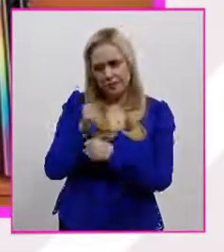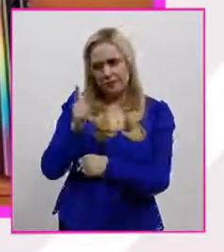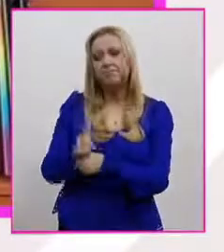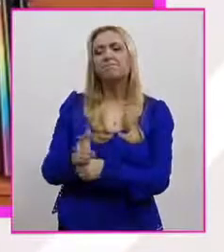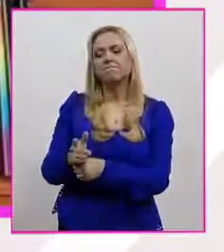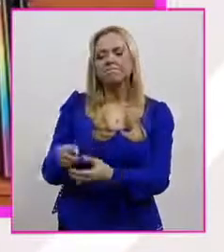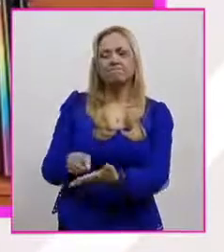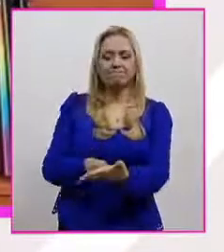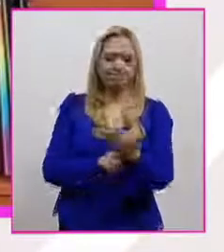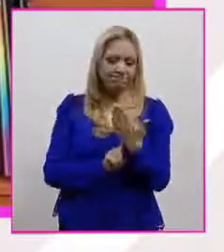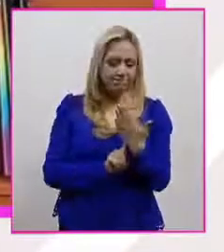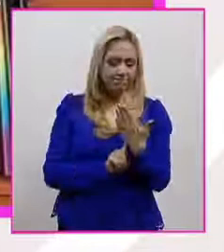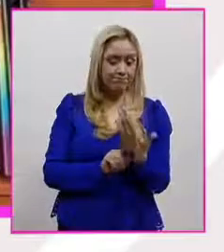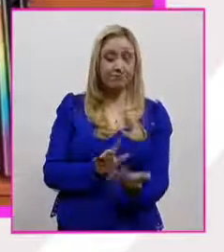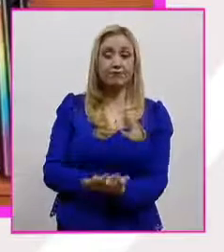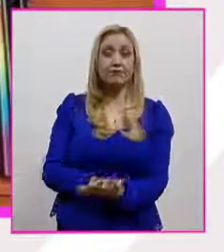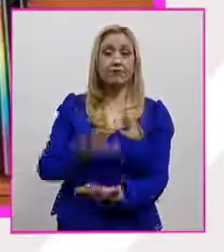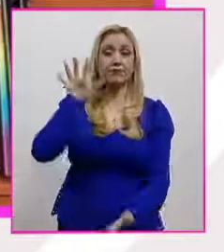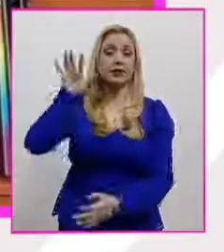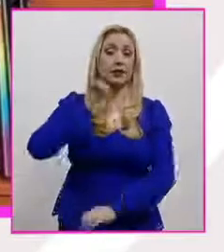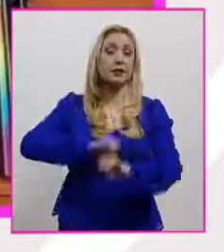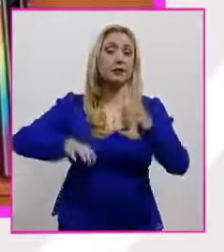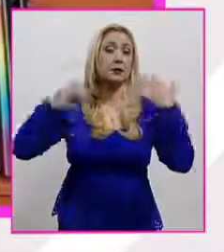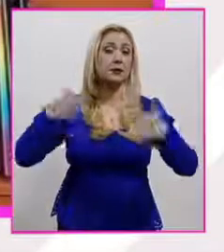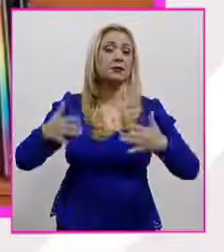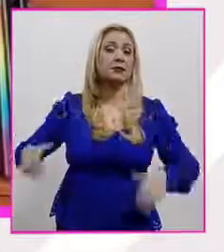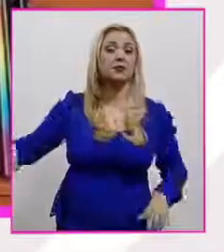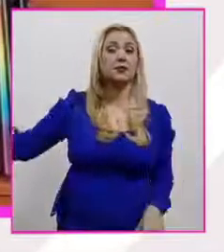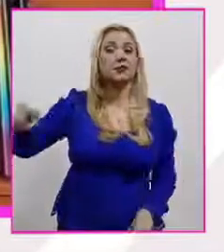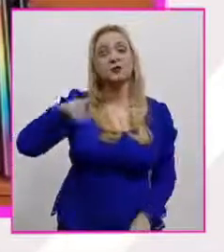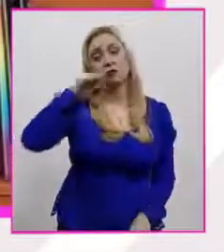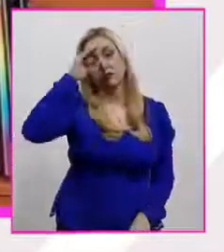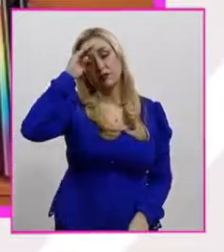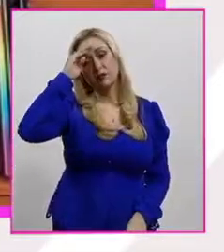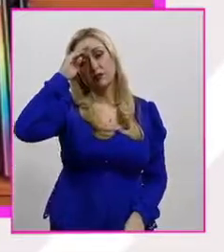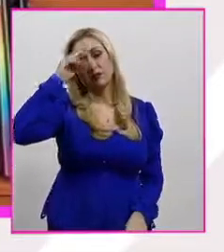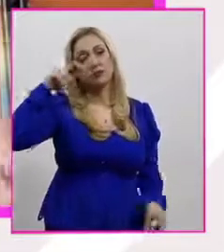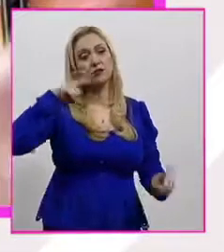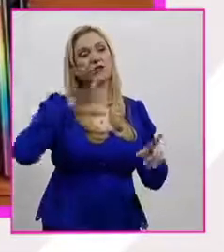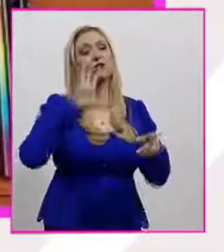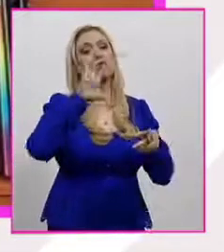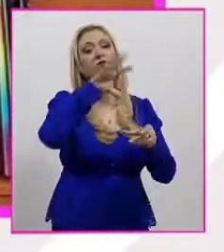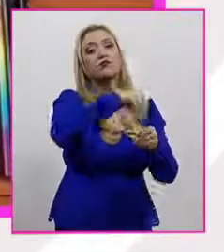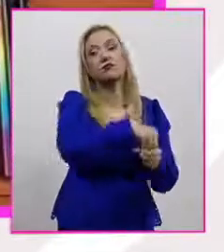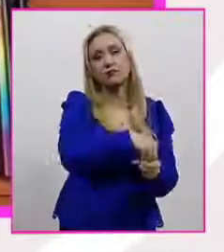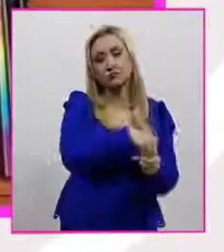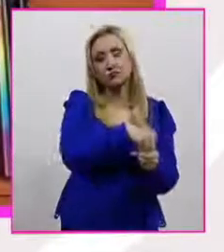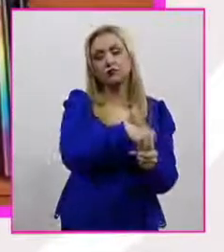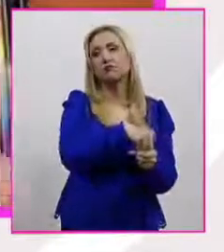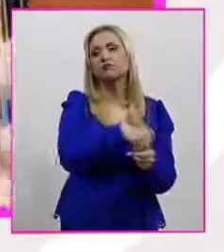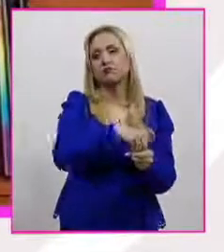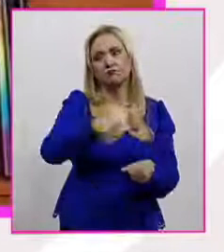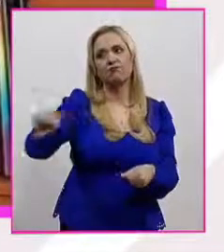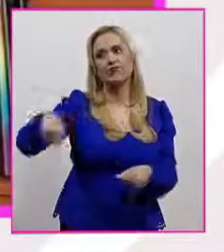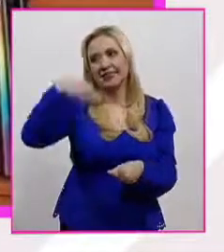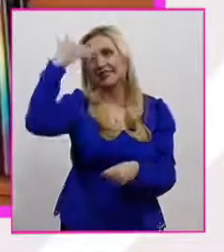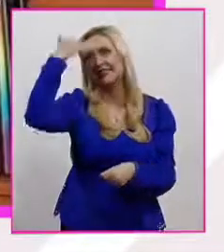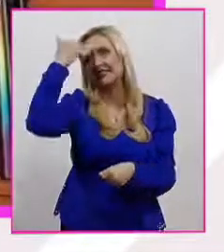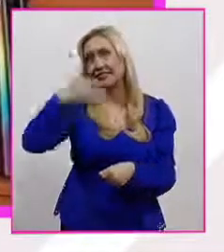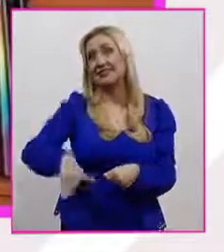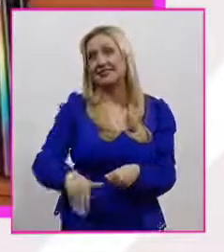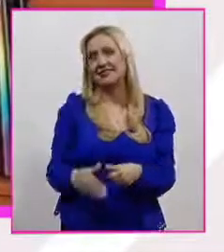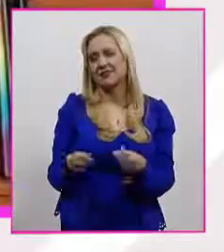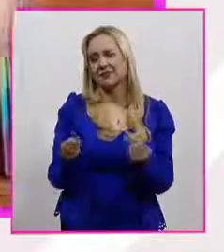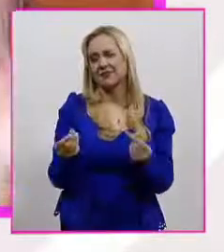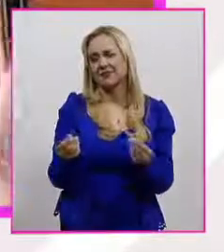demuestra que la gran mayoría de las empresas le están apostando a las políticas de inclusión y diversidad porque saben que esto les va a redituar